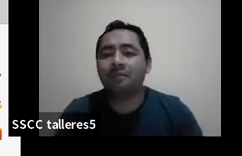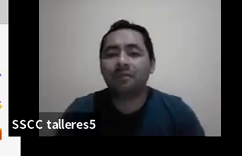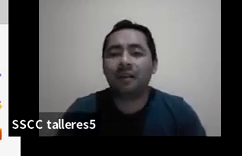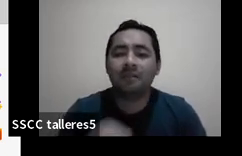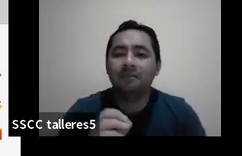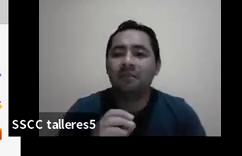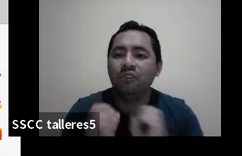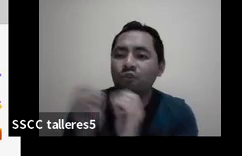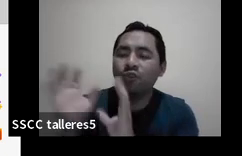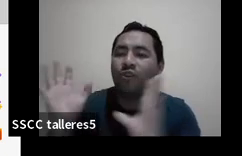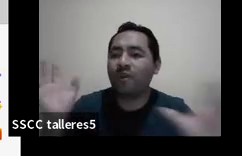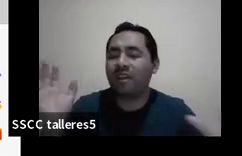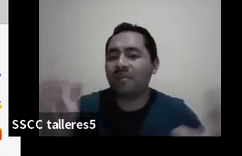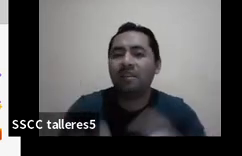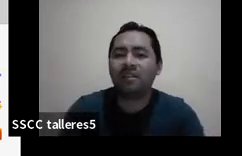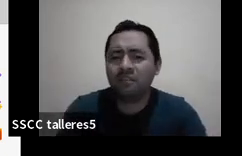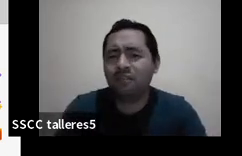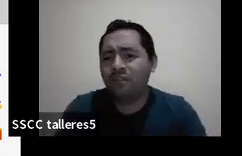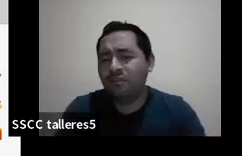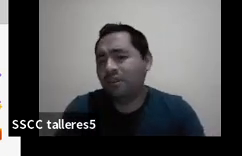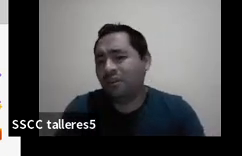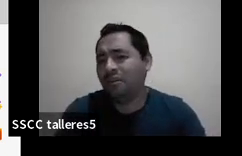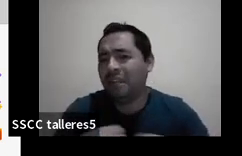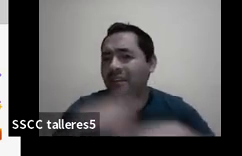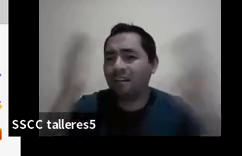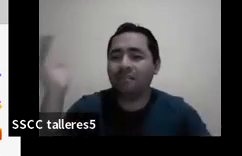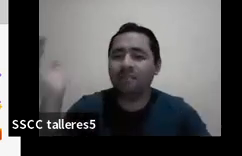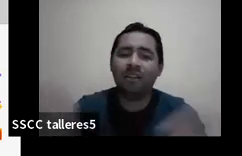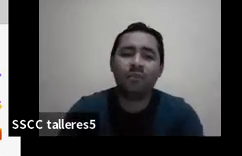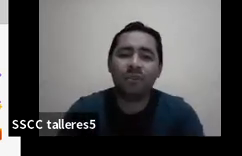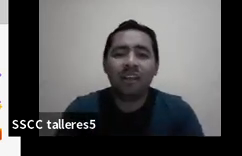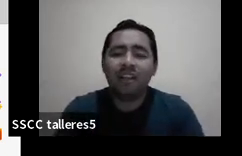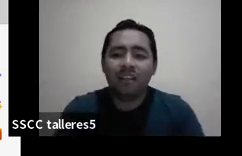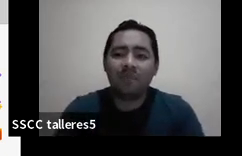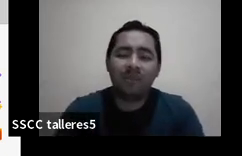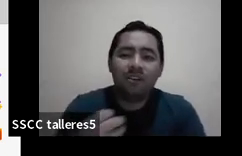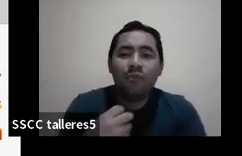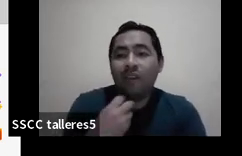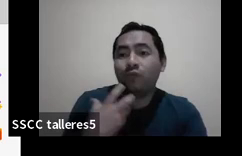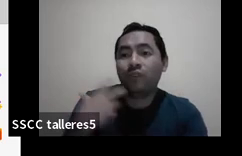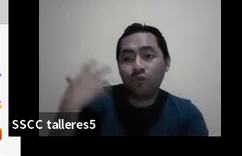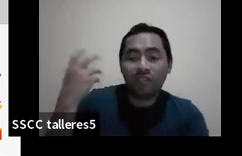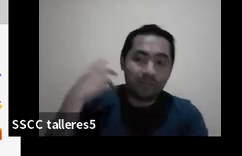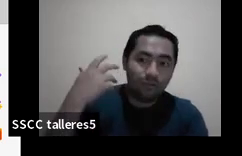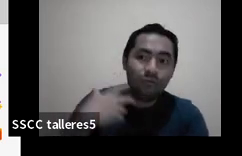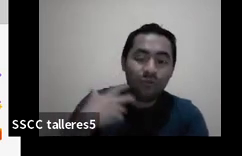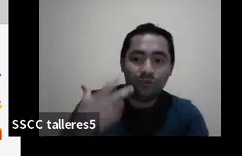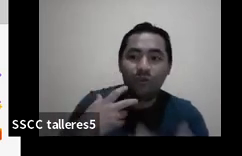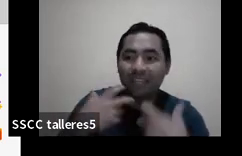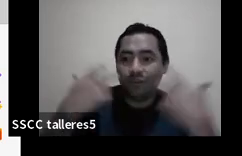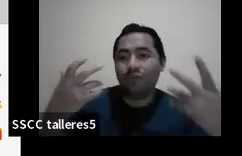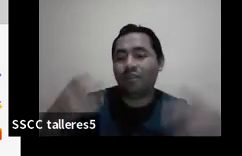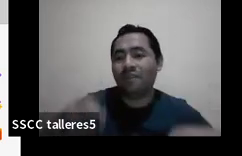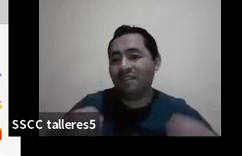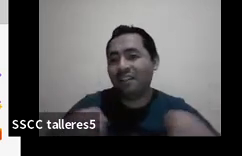hablan nada, ¿no? Ni un sonido pueden emitir. No, o sea, ellos gritan y como ellos no escuchan